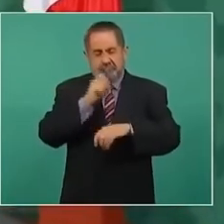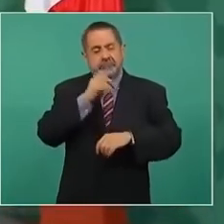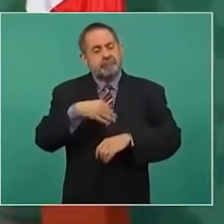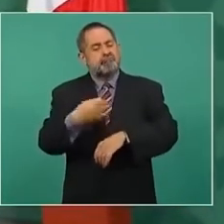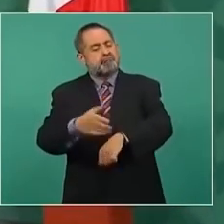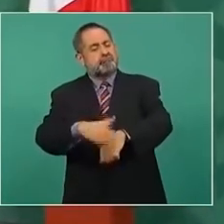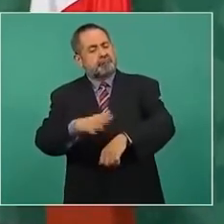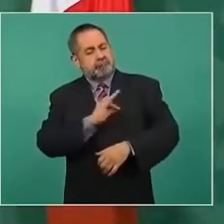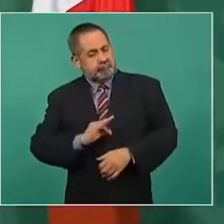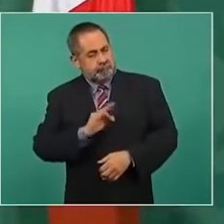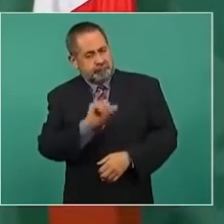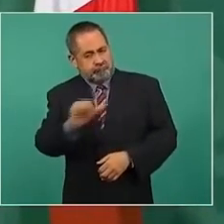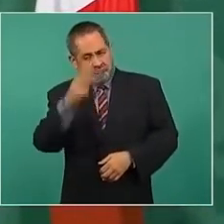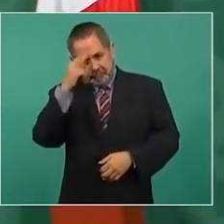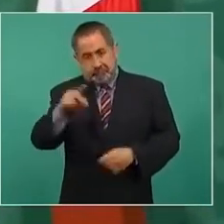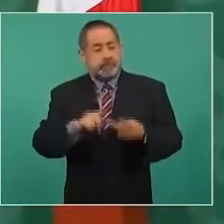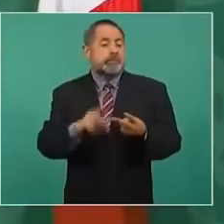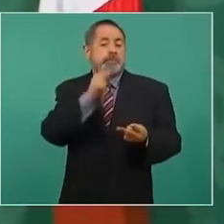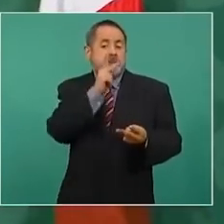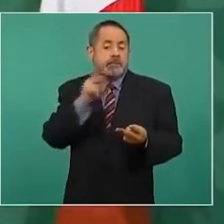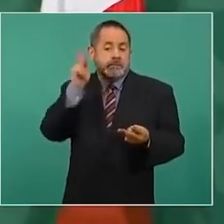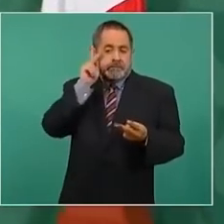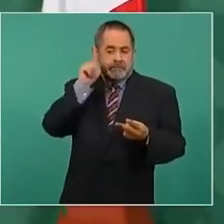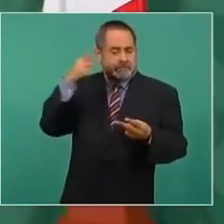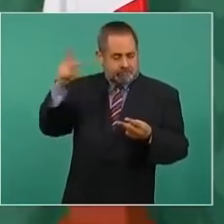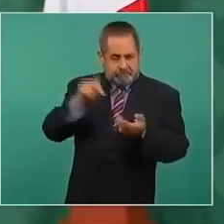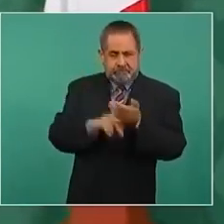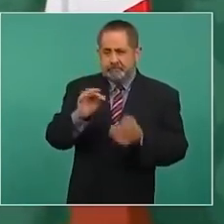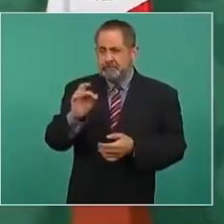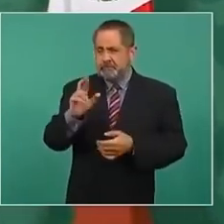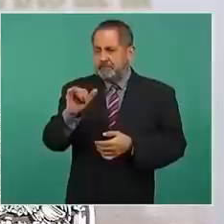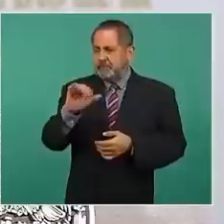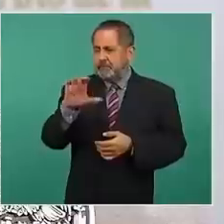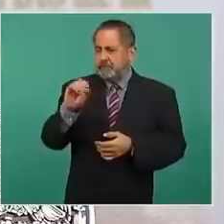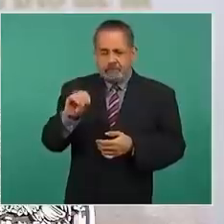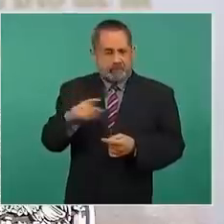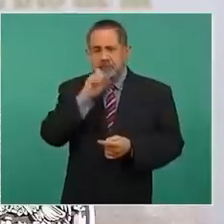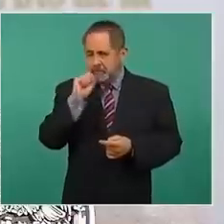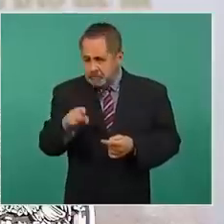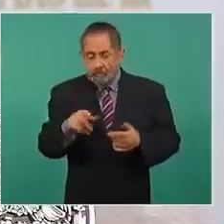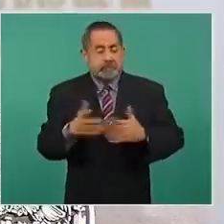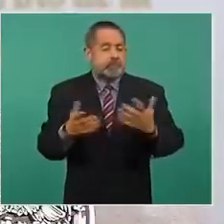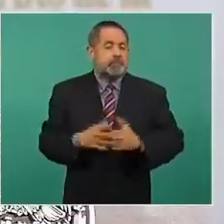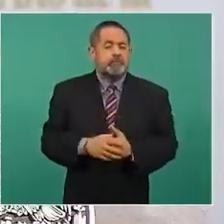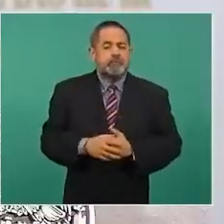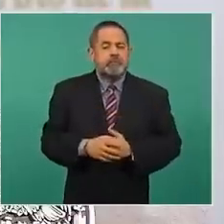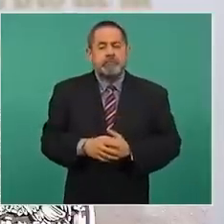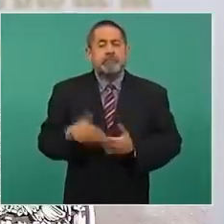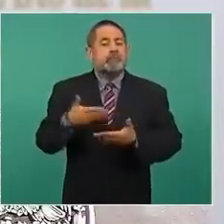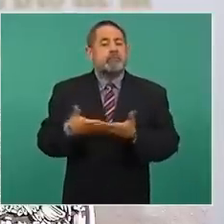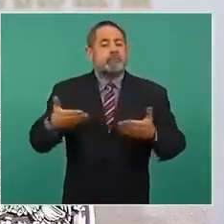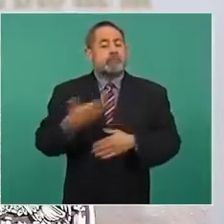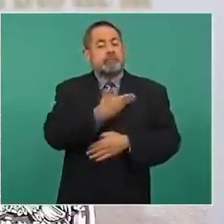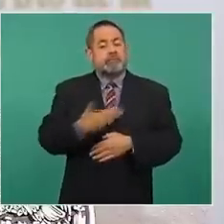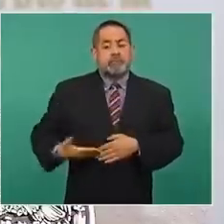Unidos el Papa Francisco y ahora el